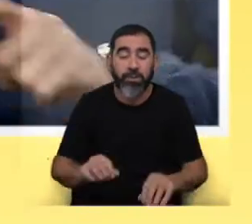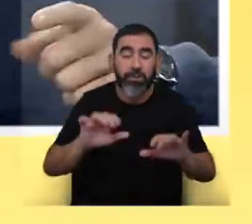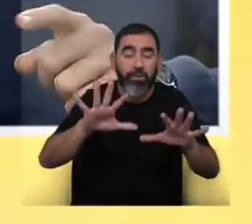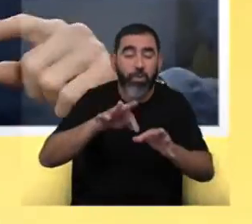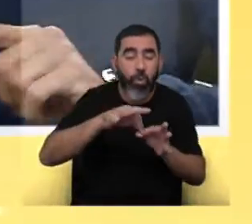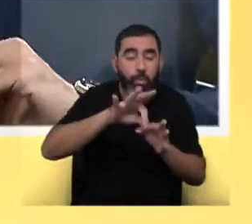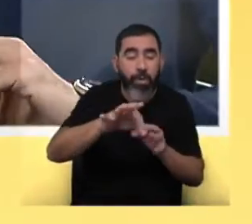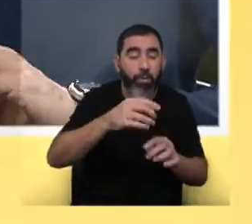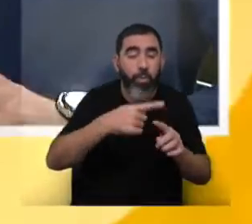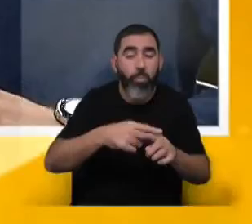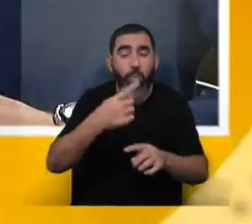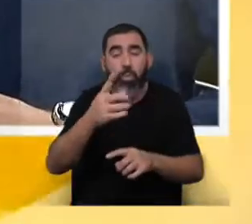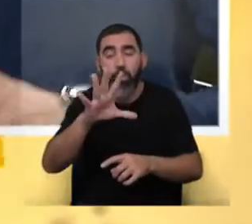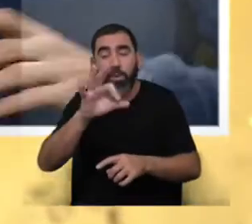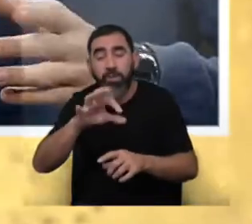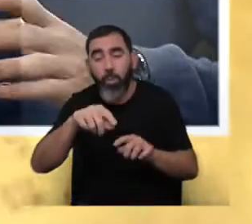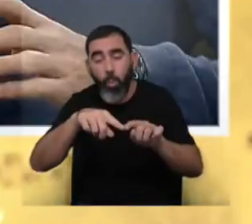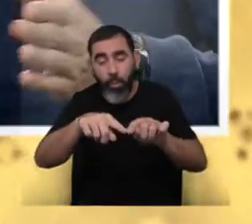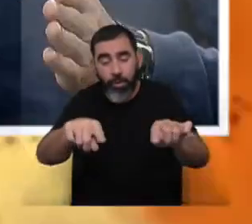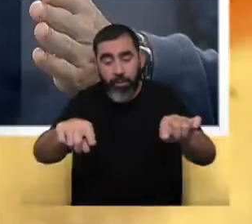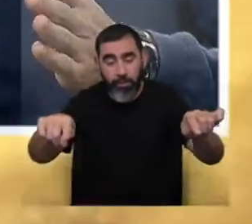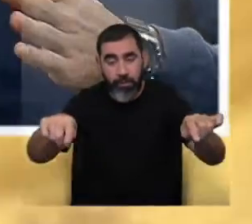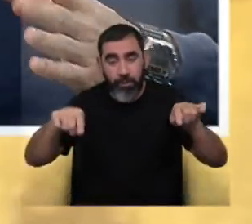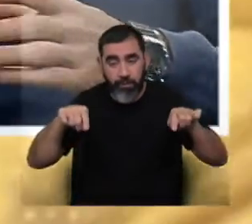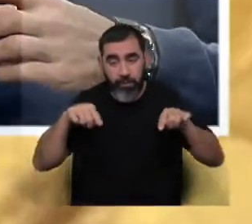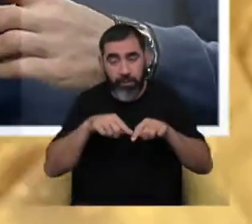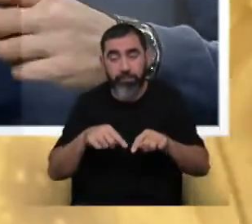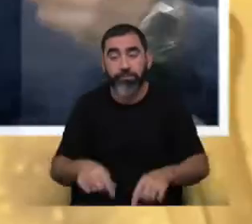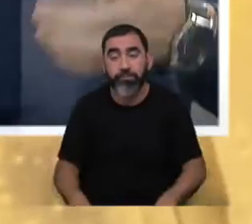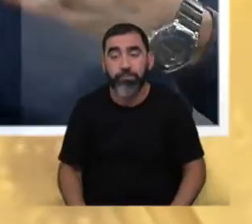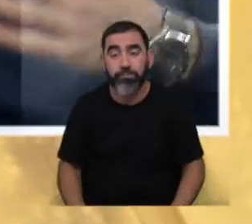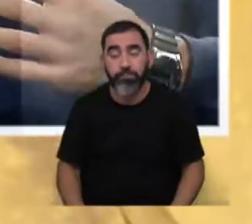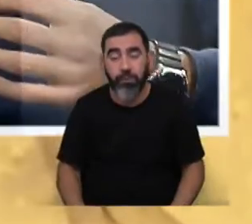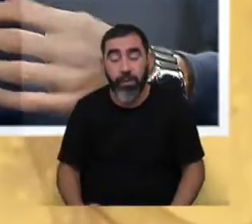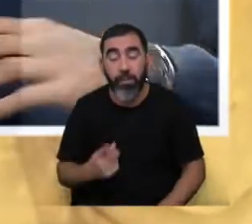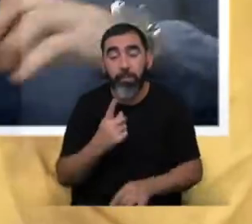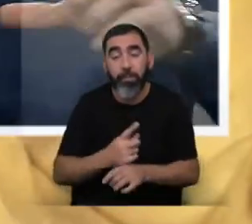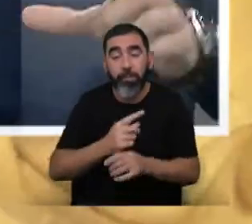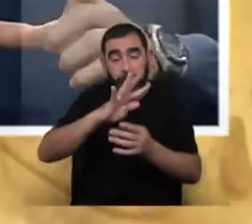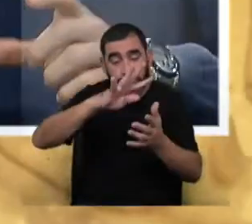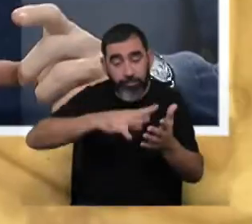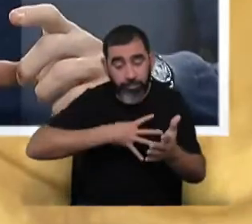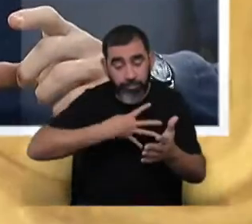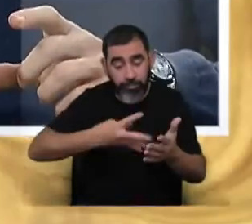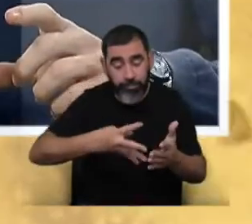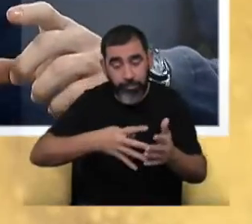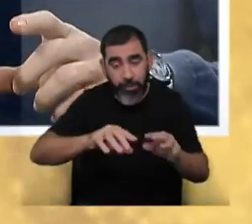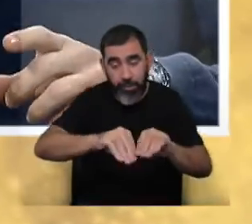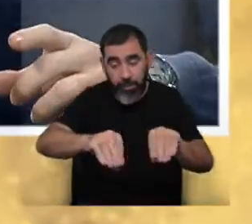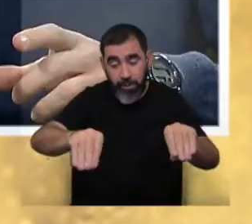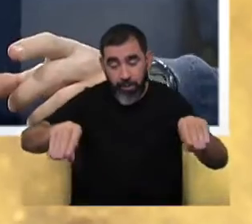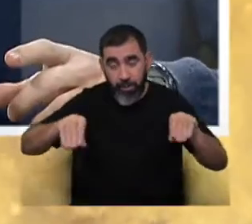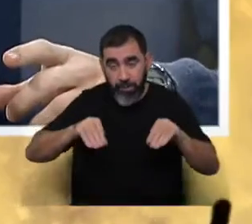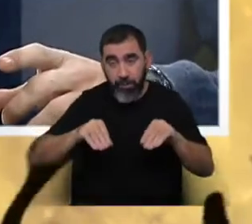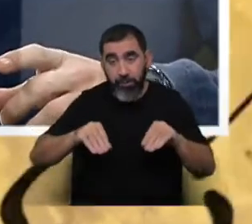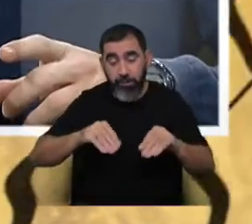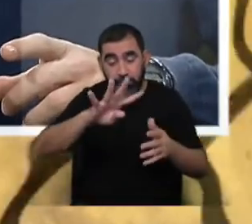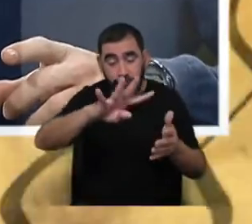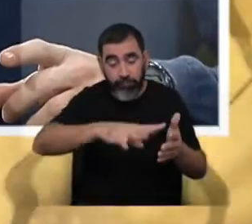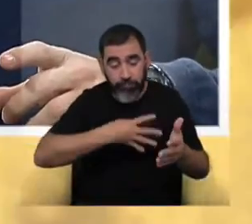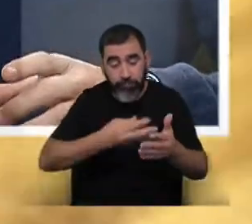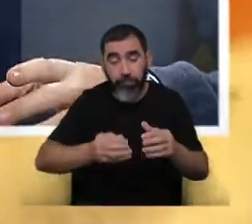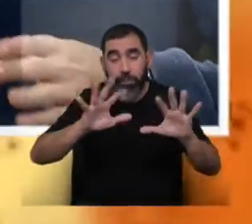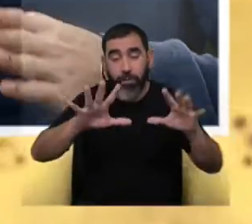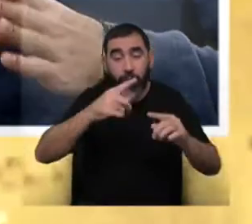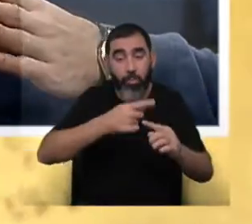de largo por 1,50. Okay. Lo que hacemos es, primero grillar toda el área que tenemos nosotros, generamos un grillado de 10 por